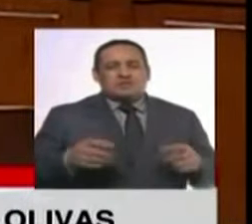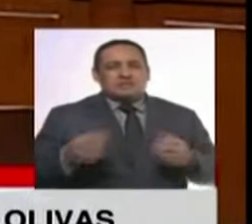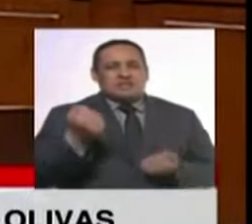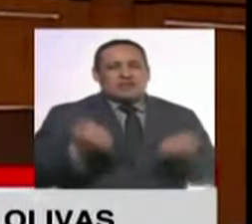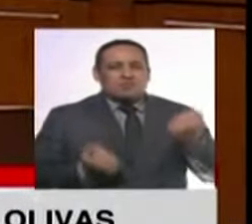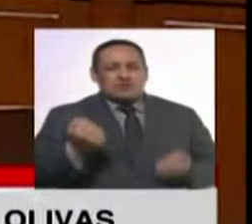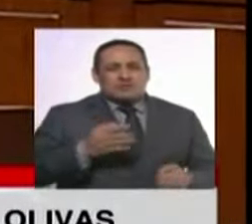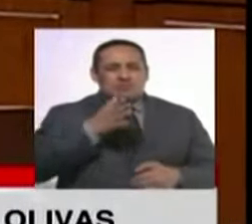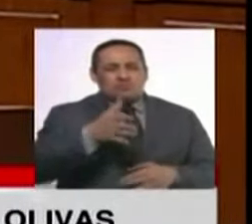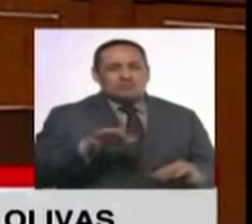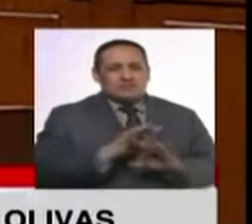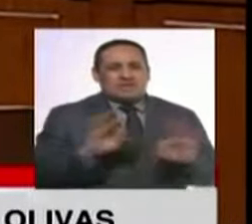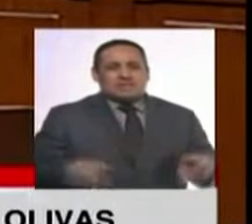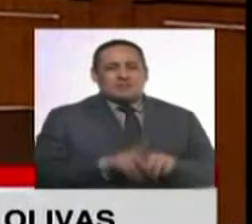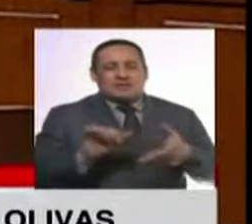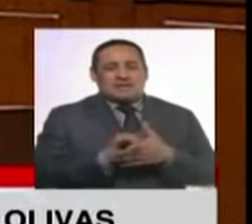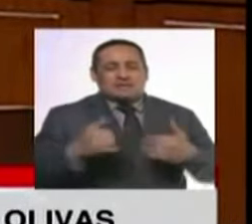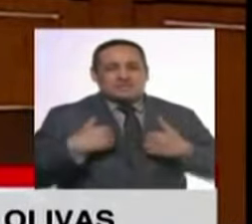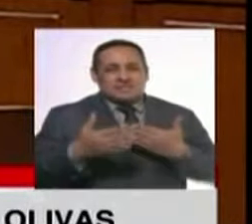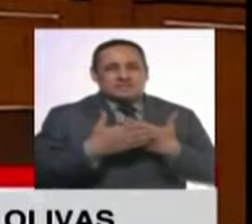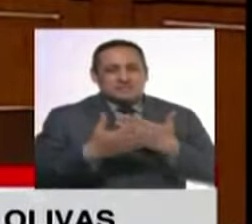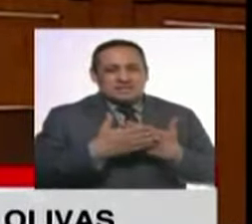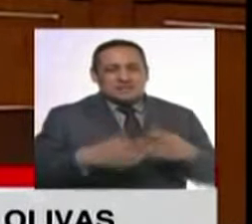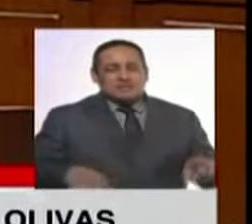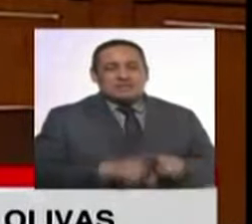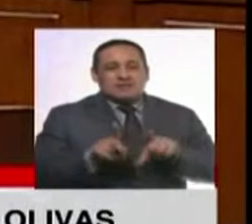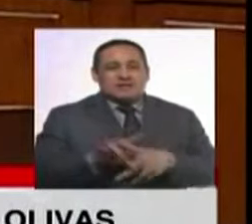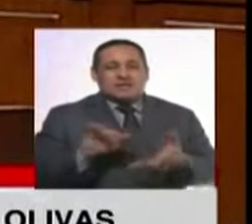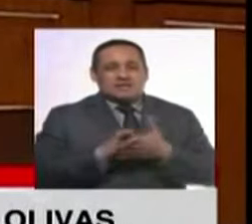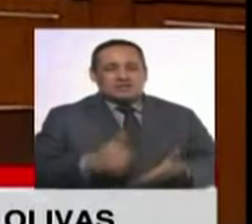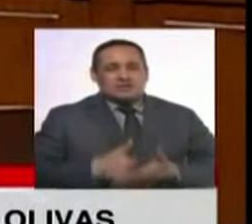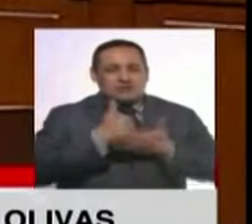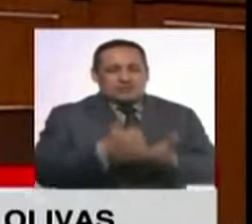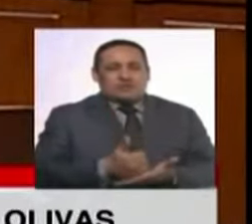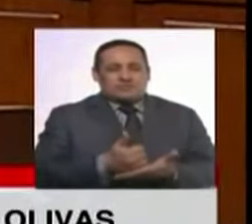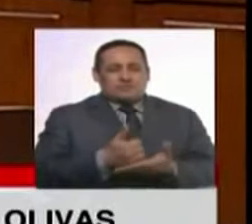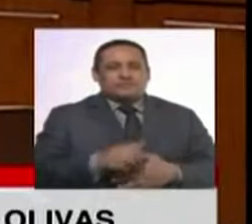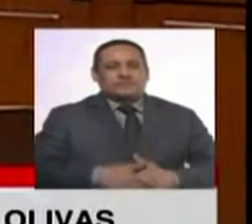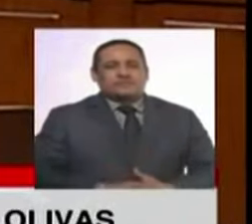cuando deberías tener estar más cerca de los de los beneficiados